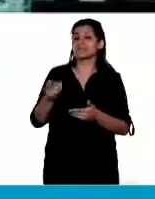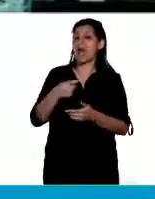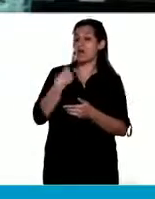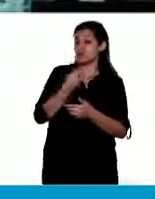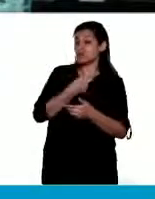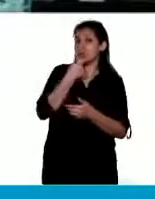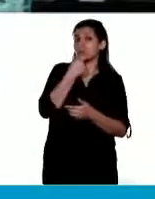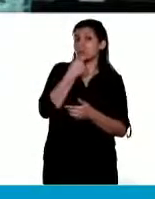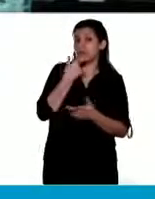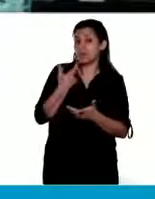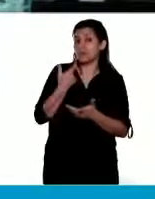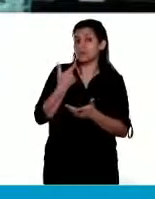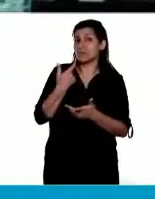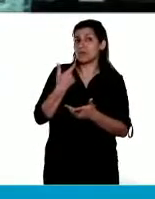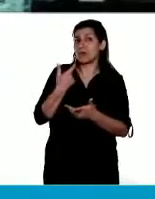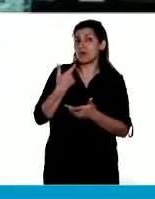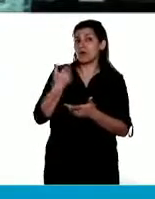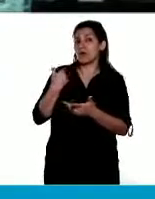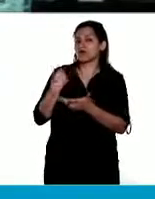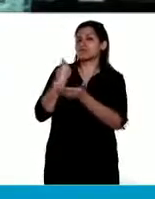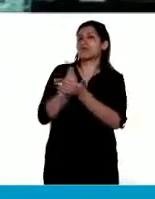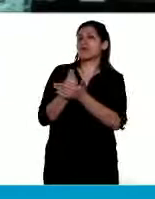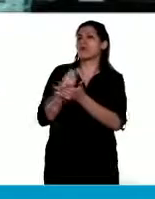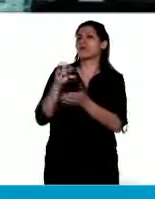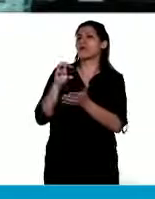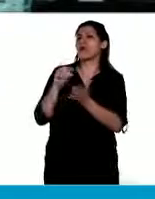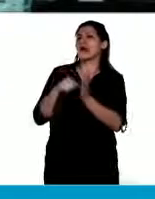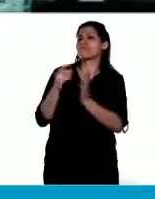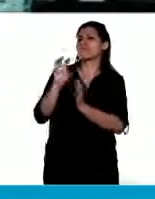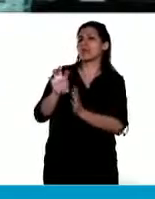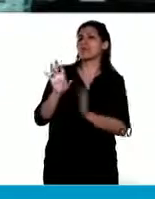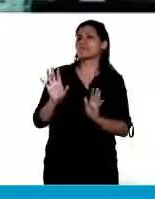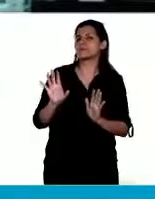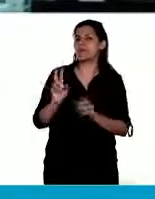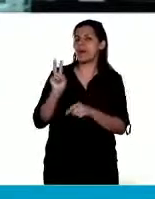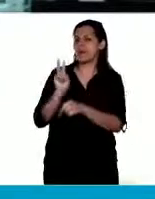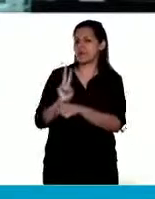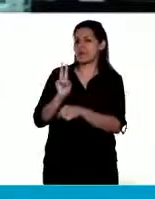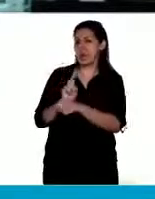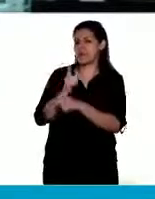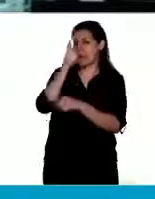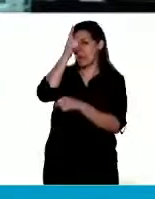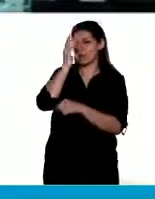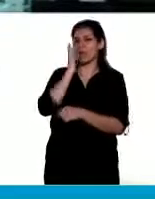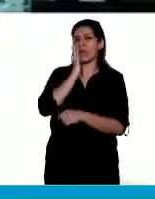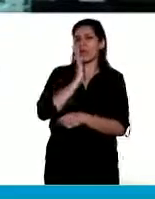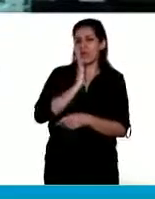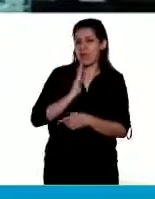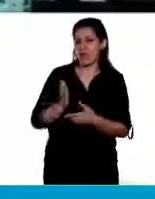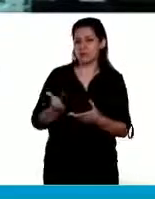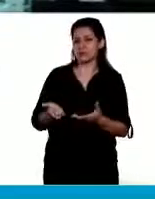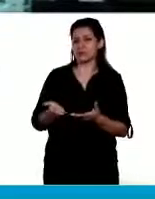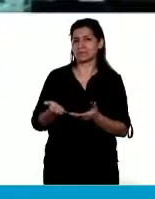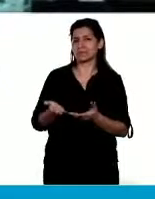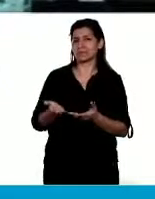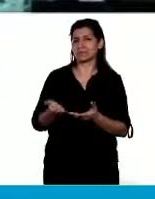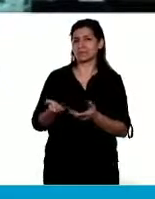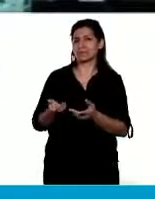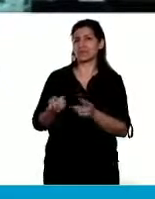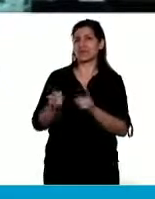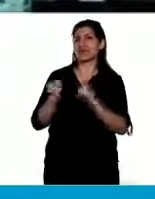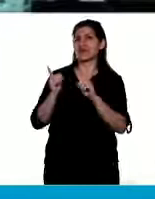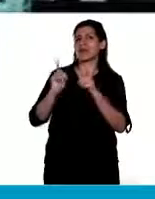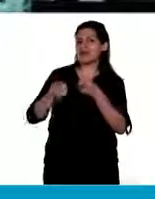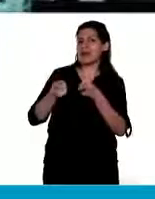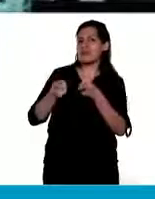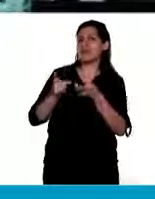tocó gobernar la provincia, nosotros cuidamos a los buenos policías y también echamos de la fuerza a